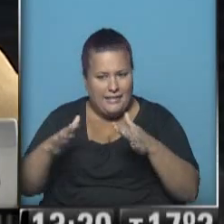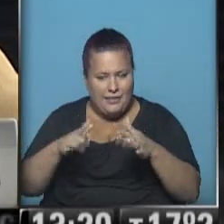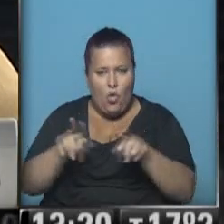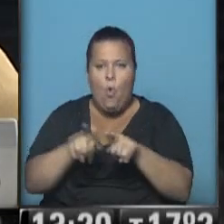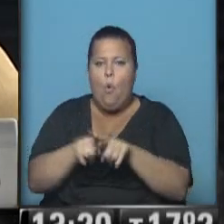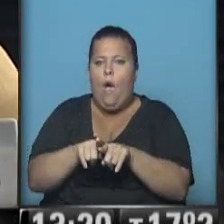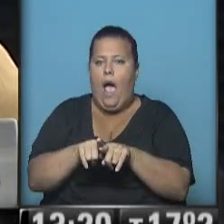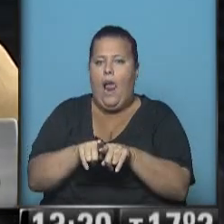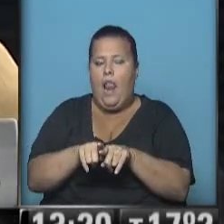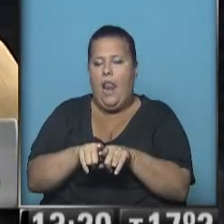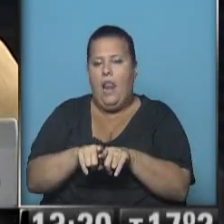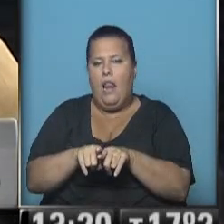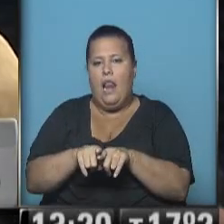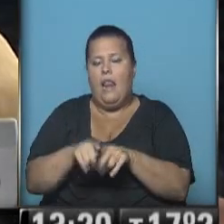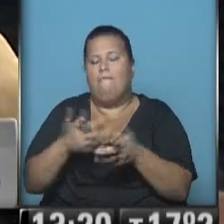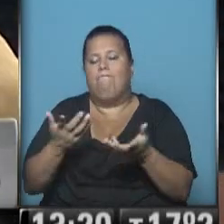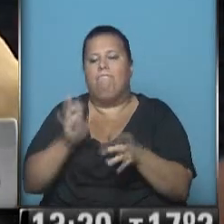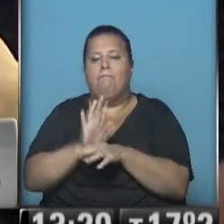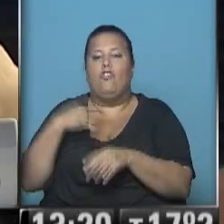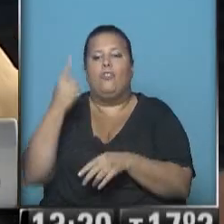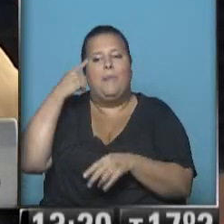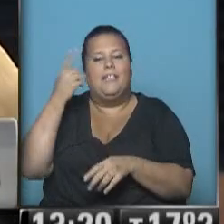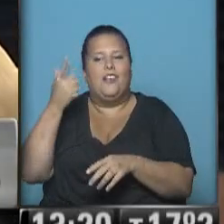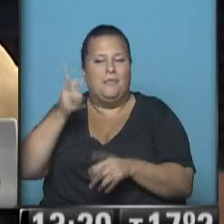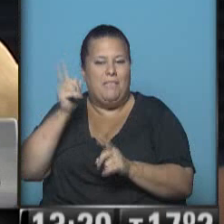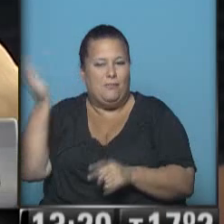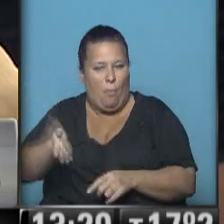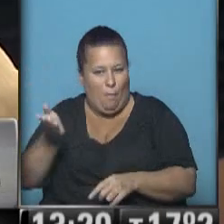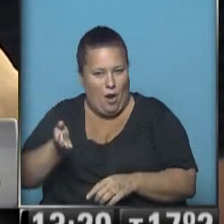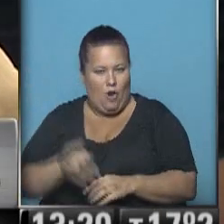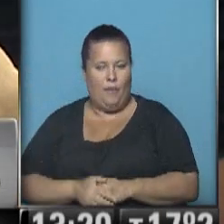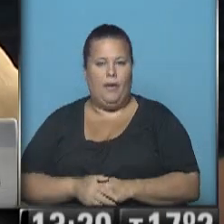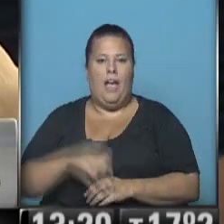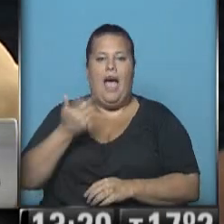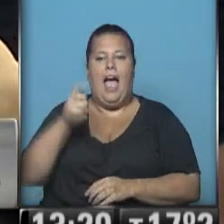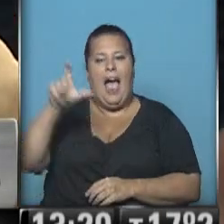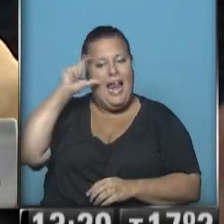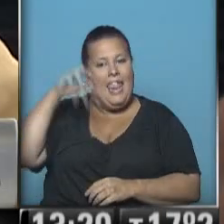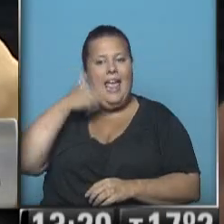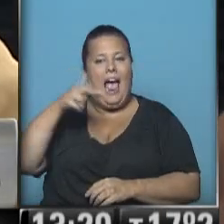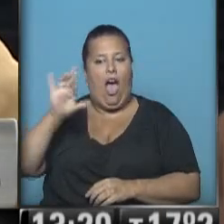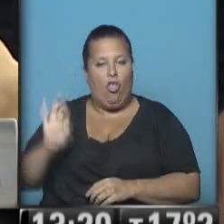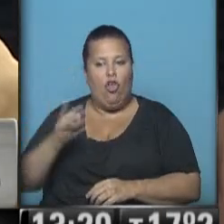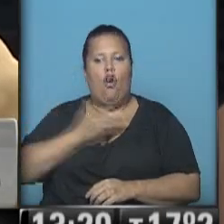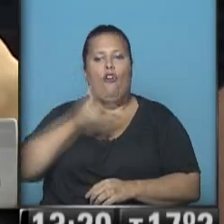con el para el que para nosotros es el agresor no que es Alejandro Fernández